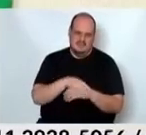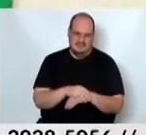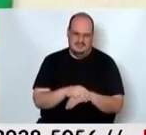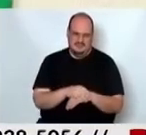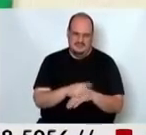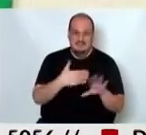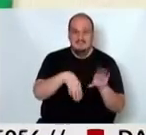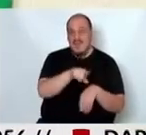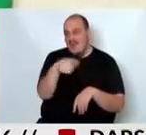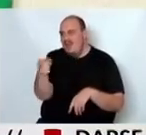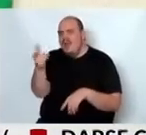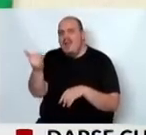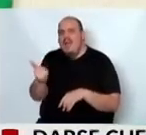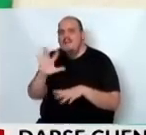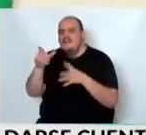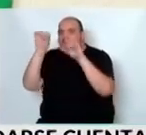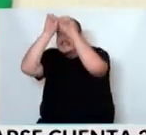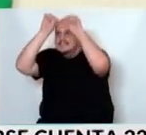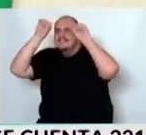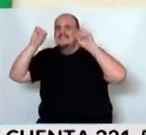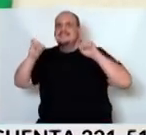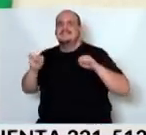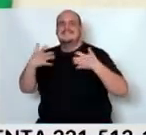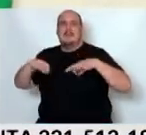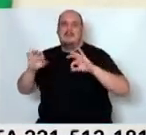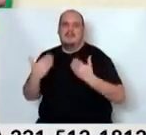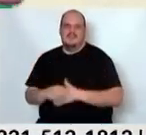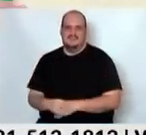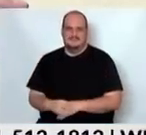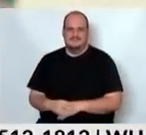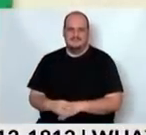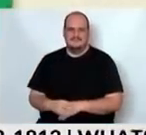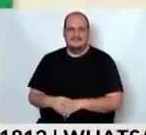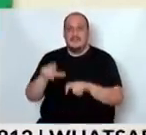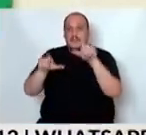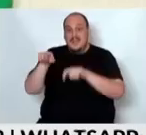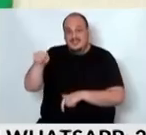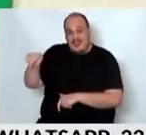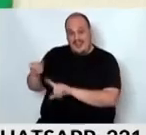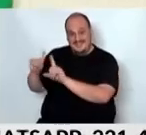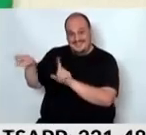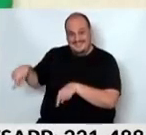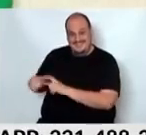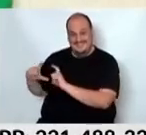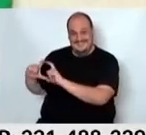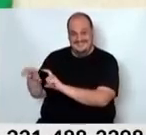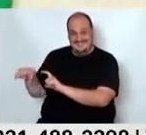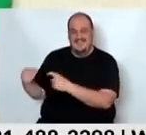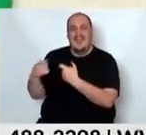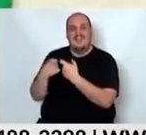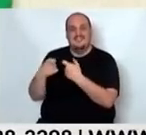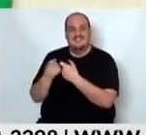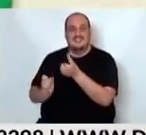ese espacio para darte la oportunidad y salvarte. Esta gente que está acá a mi lado, la gente de la